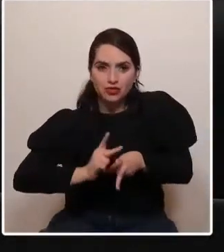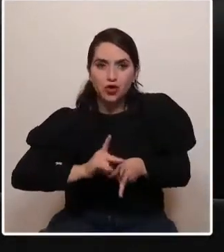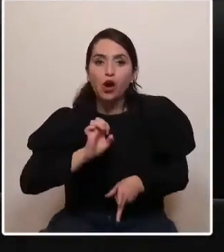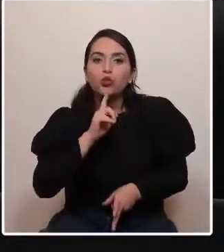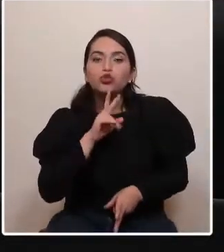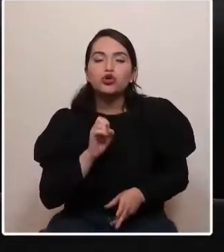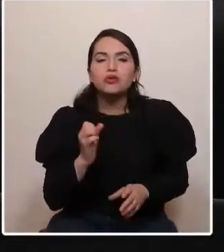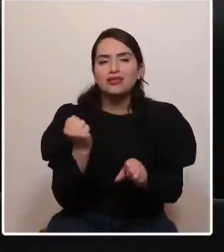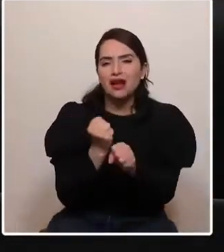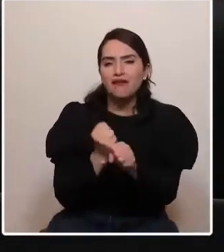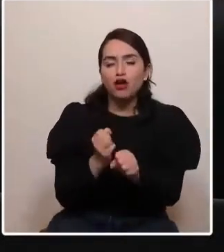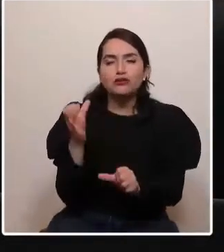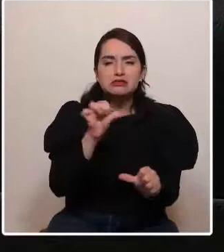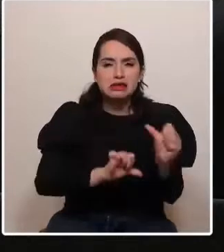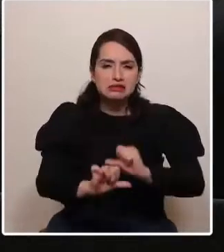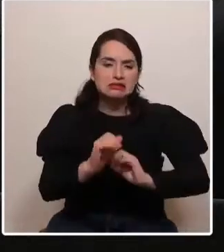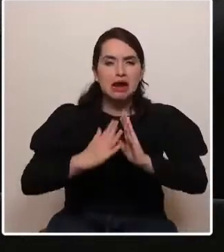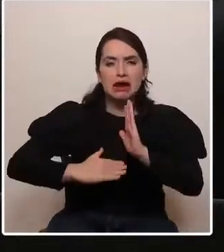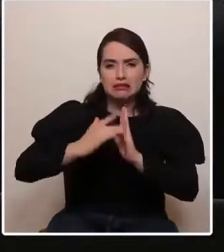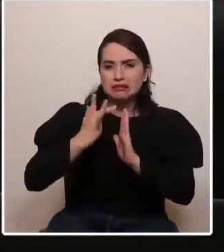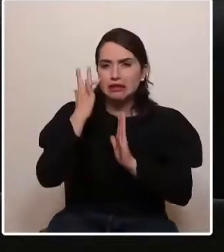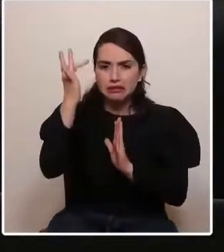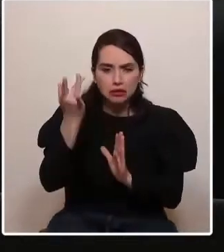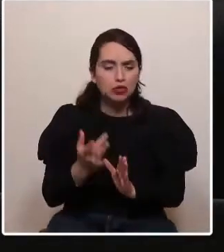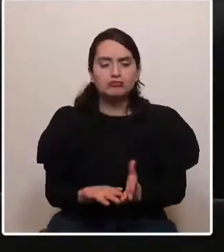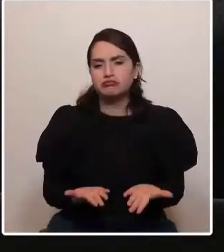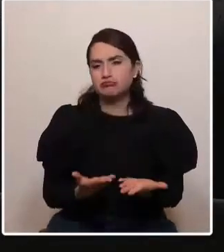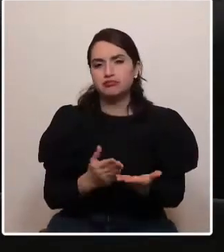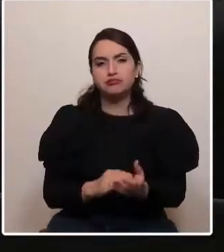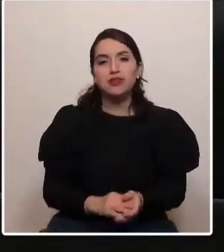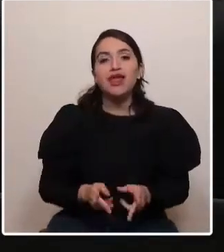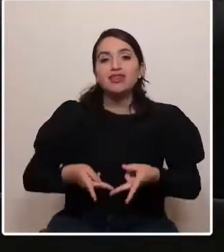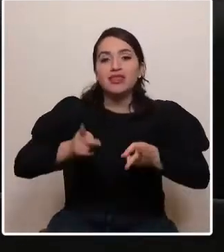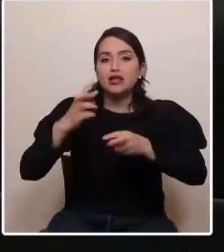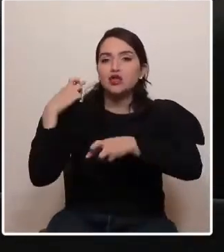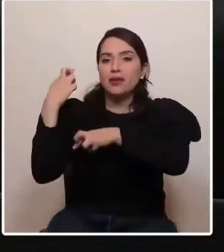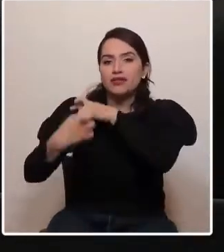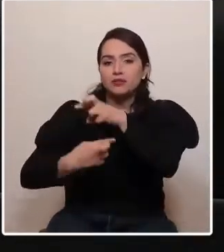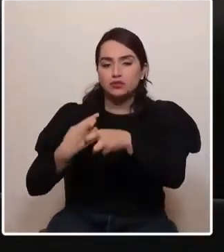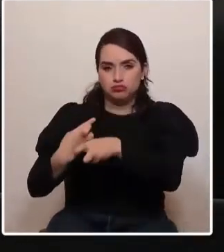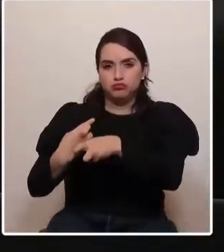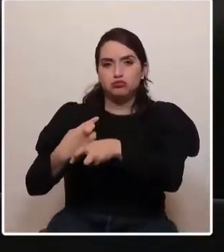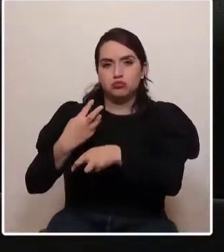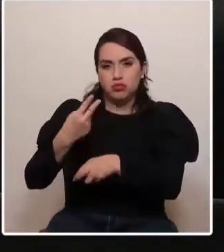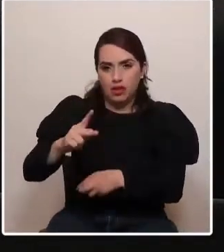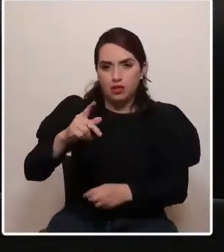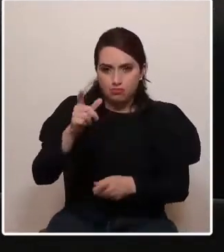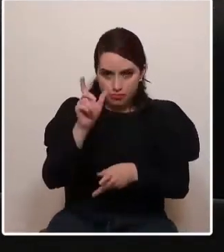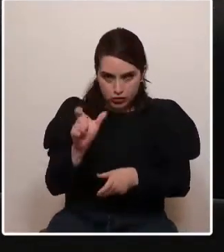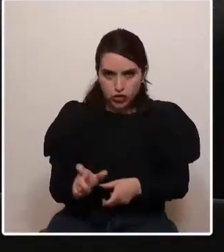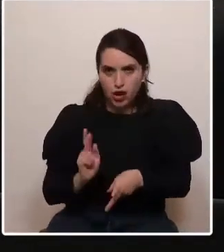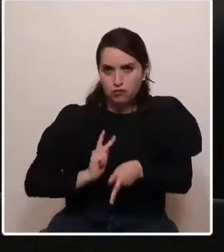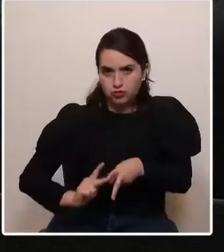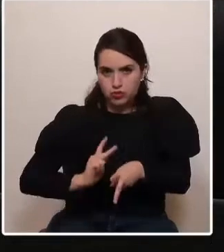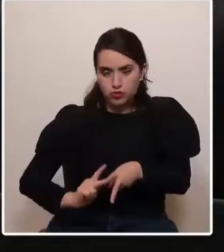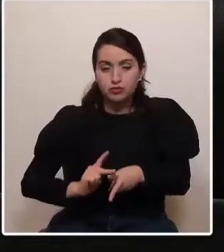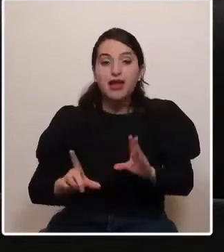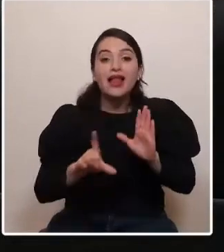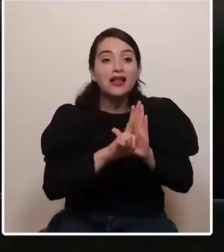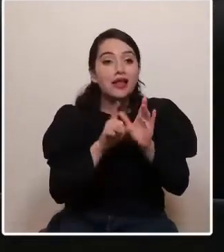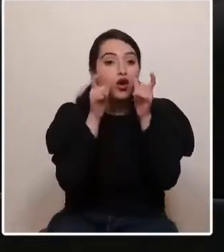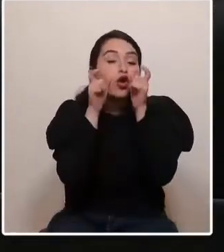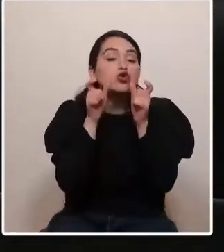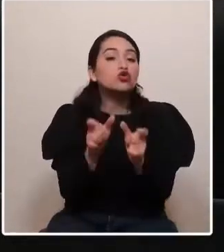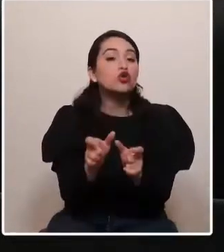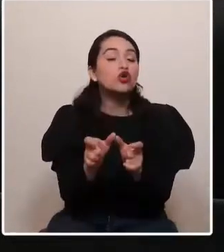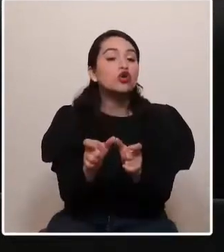científicas y artísticas en sus dos vertientes clásicas, esto es, derechos patrimoniales y morales de autor, remitiendo su regulación a la ley con el piso temporal de